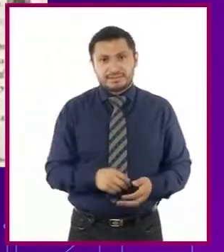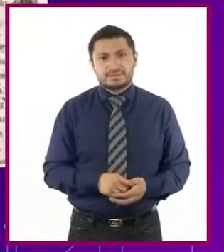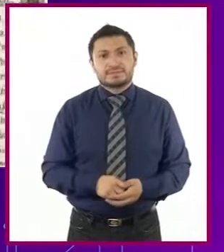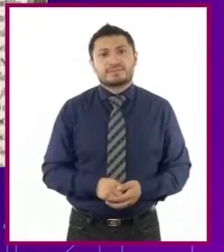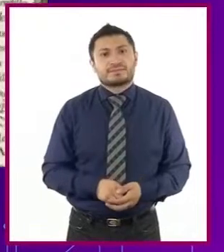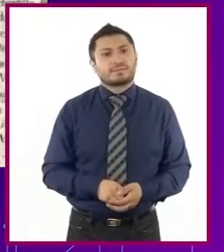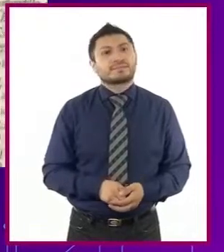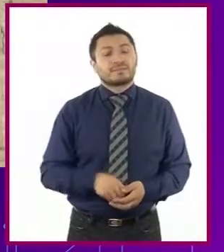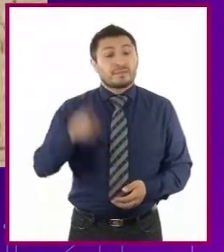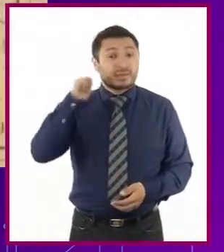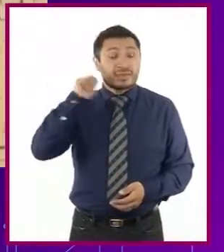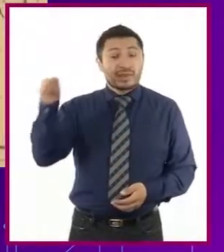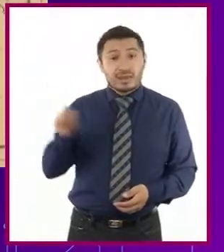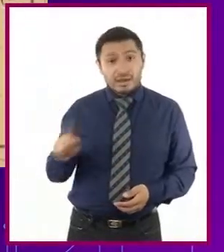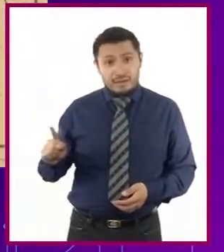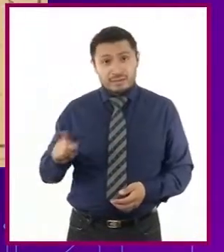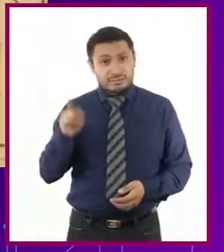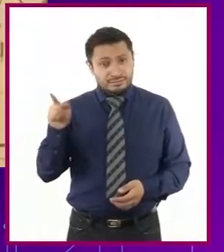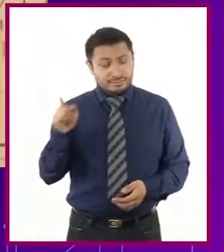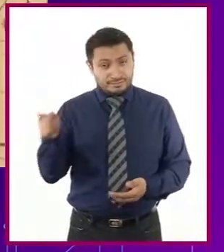En cuanto a Zacatecas,